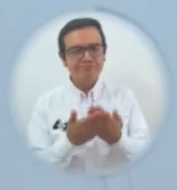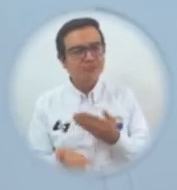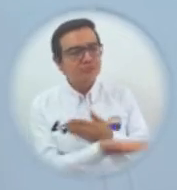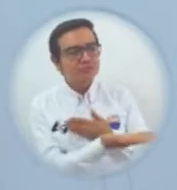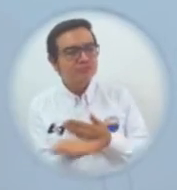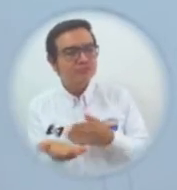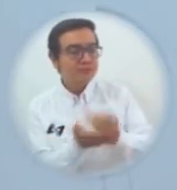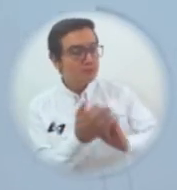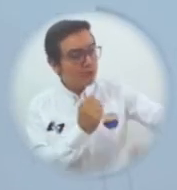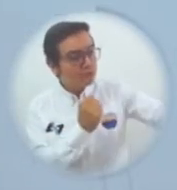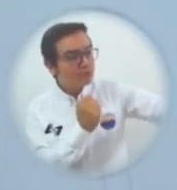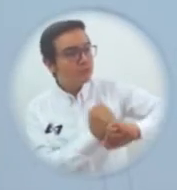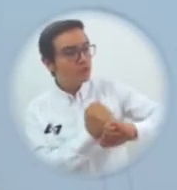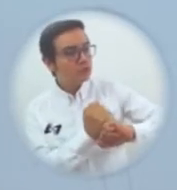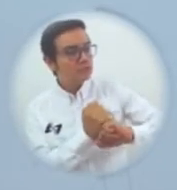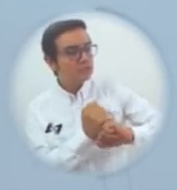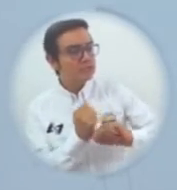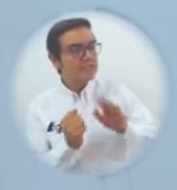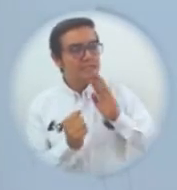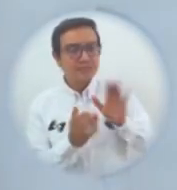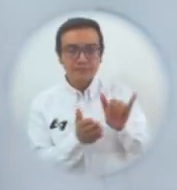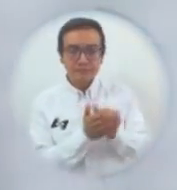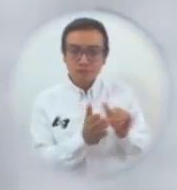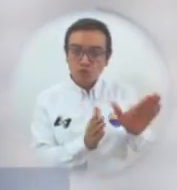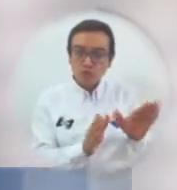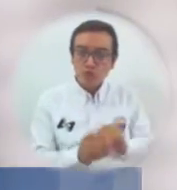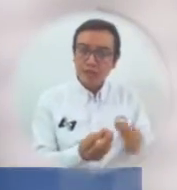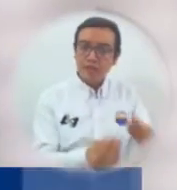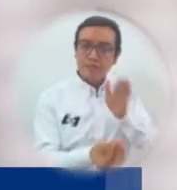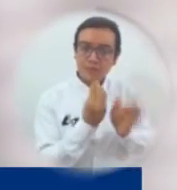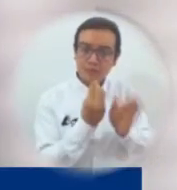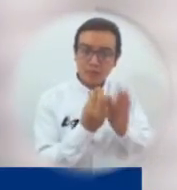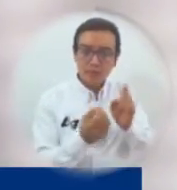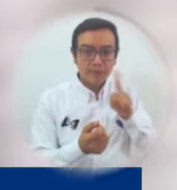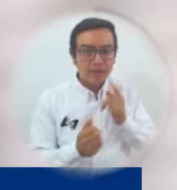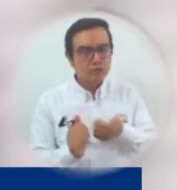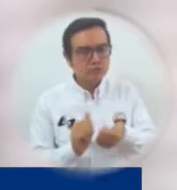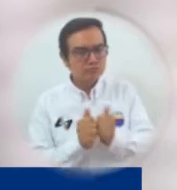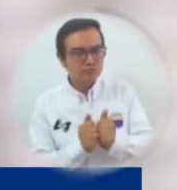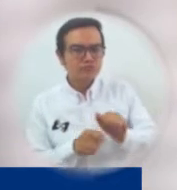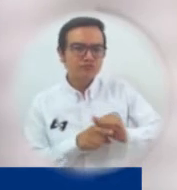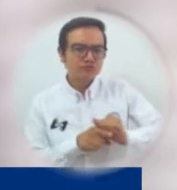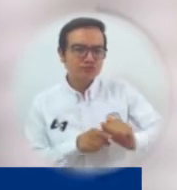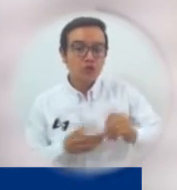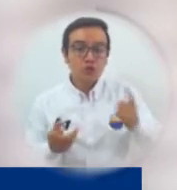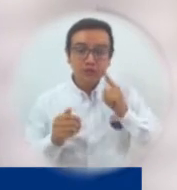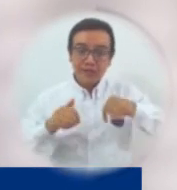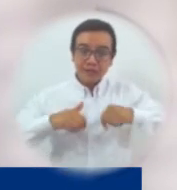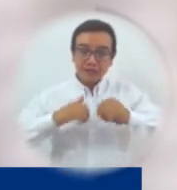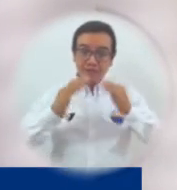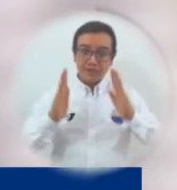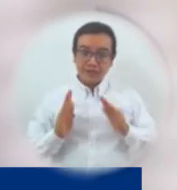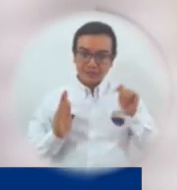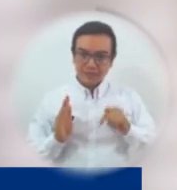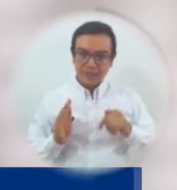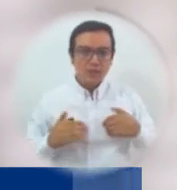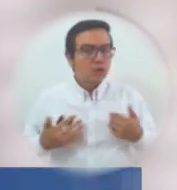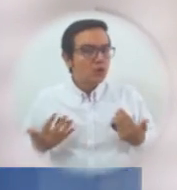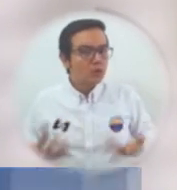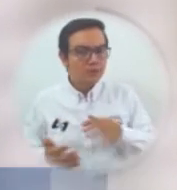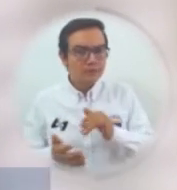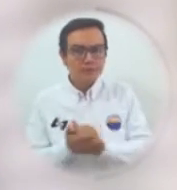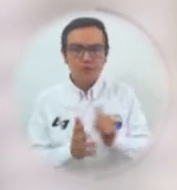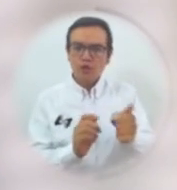y continuando con los proyectos que teníamos para este semestre. Me siento muy contento con Bienestar Universitario y con el profesor Carmelo por brindarnos estas